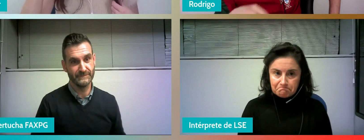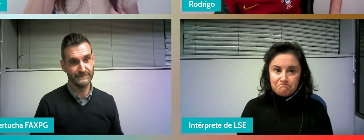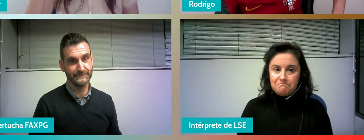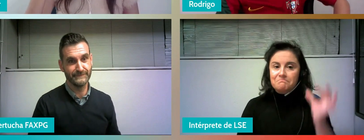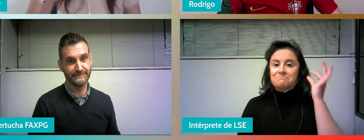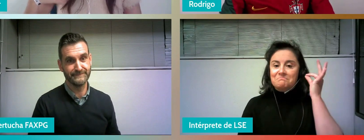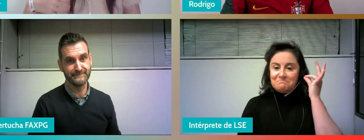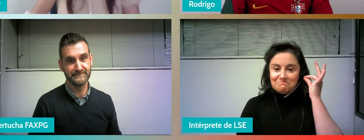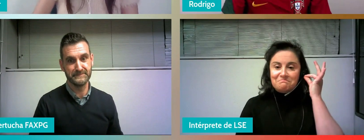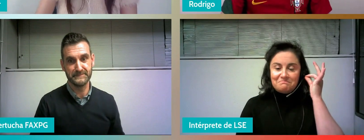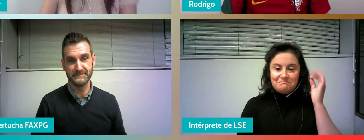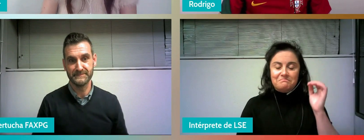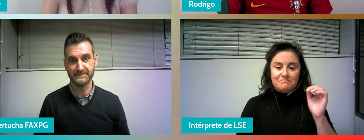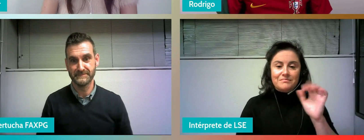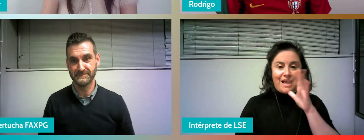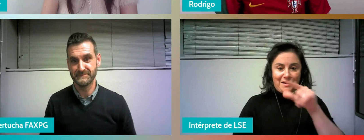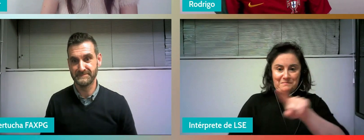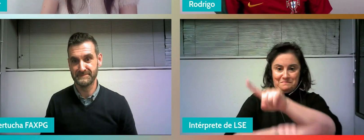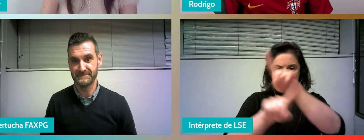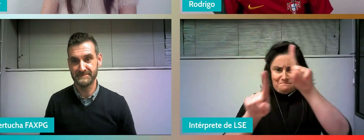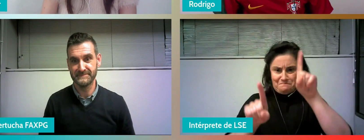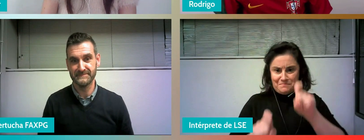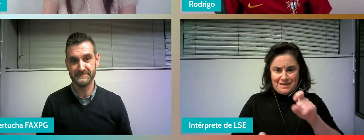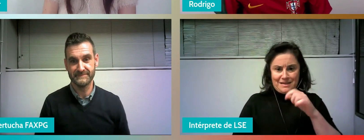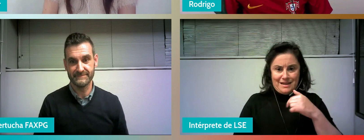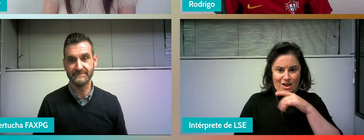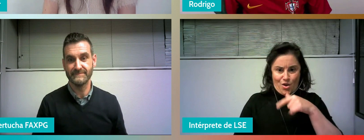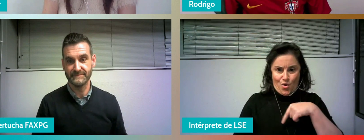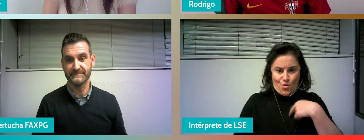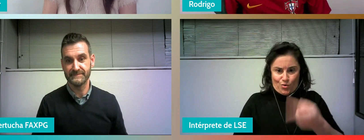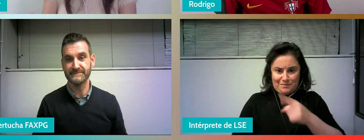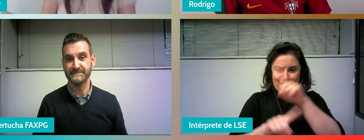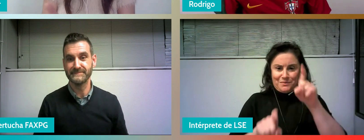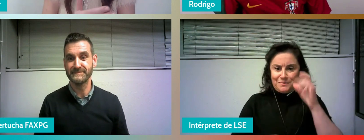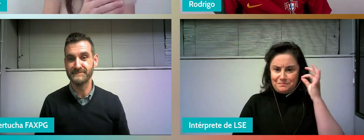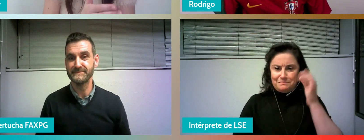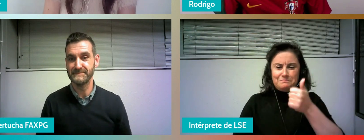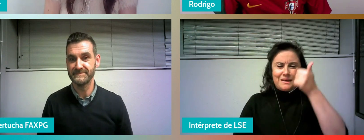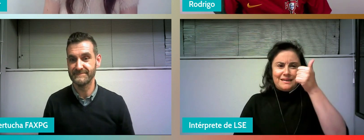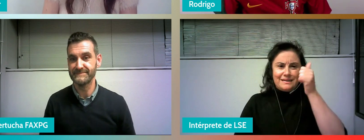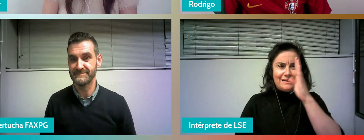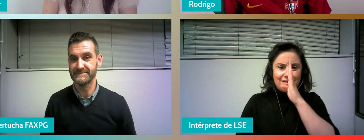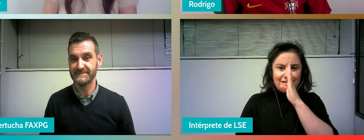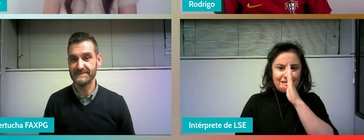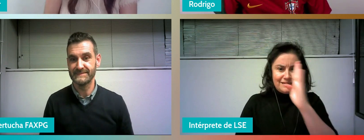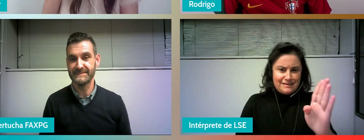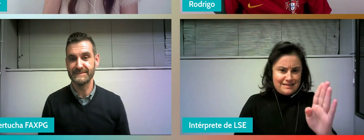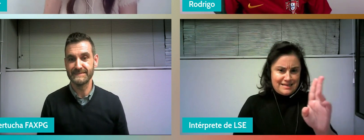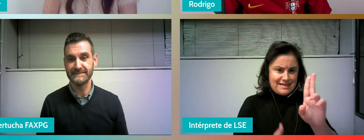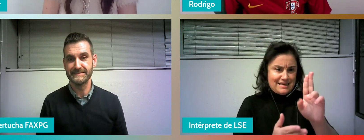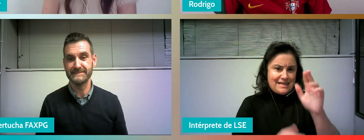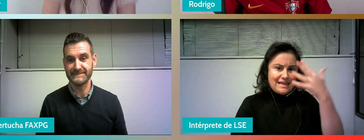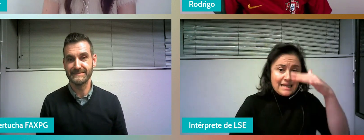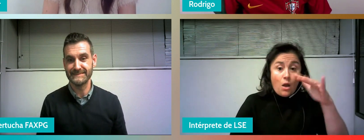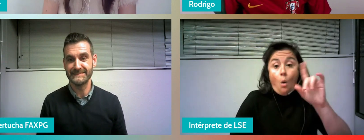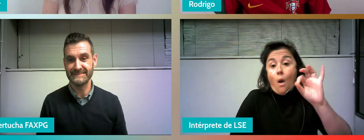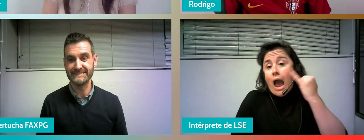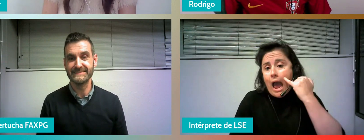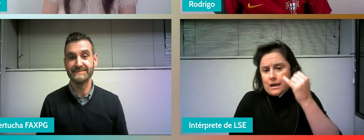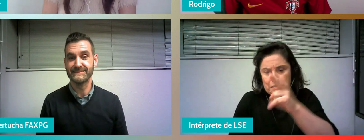Uh-huh. Bueno, esta pregunta xa é un pouco máis dirixida a Iker en concreto, bueno, e a ti, Ana,